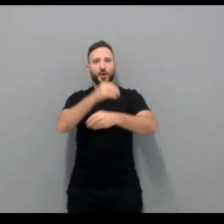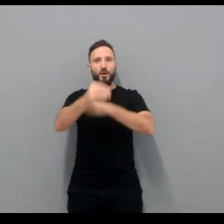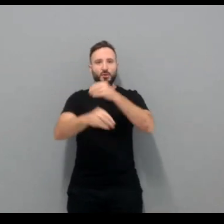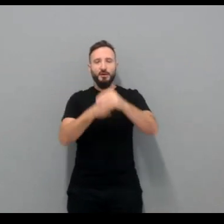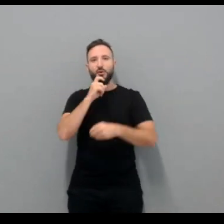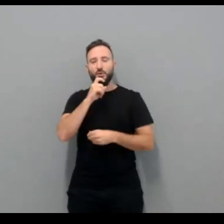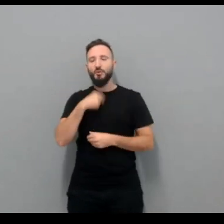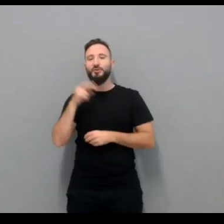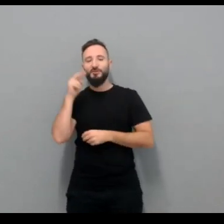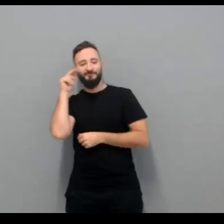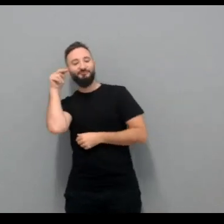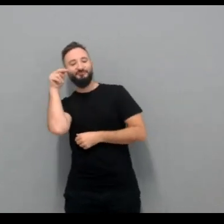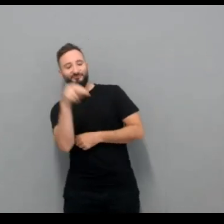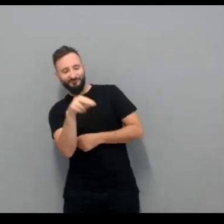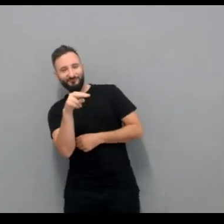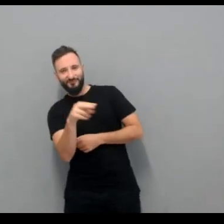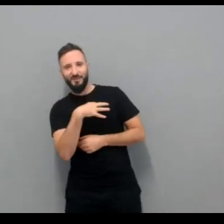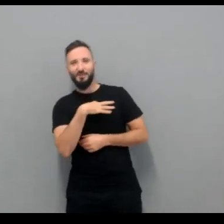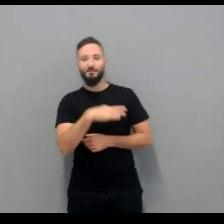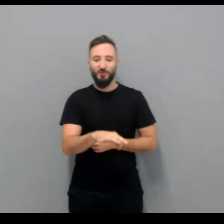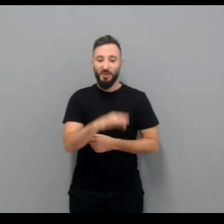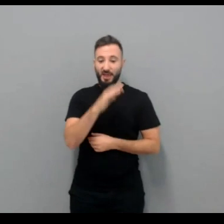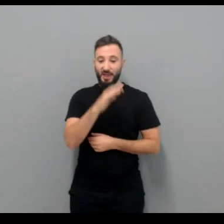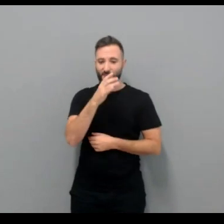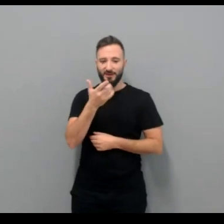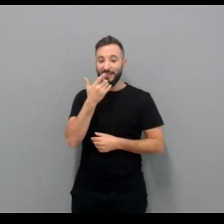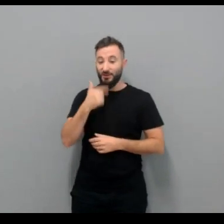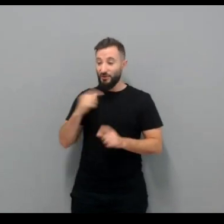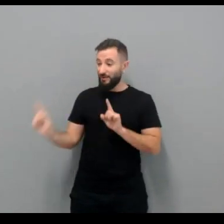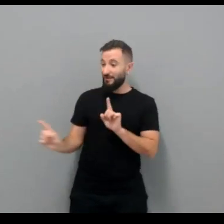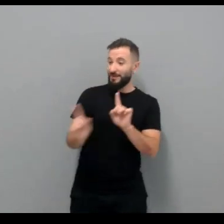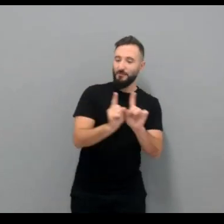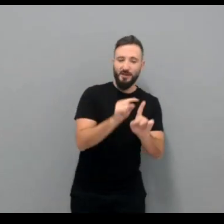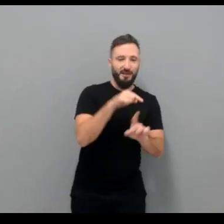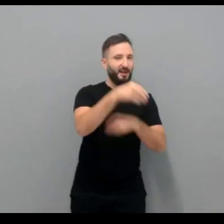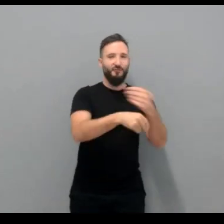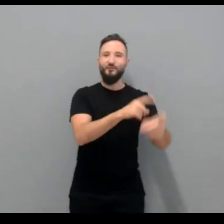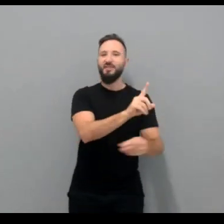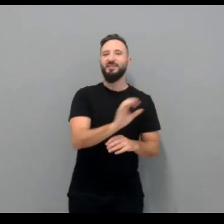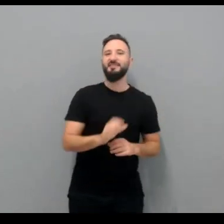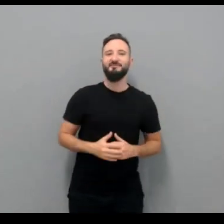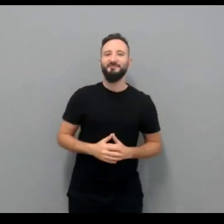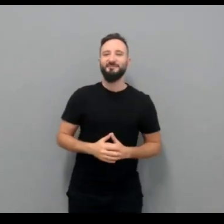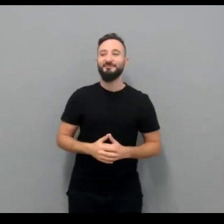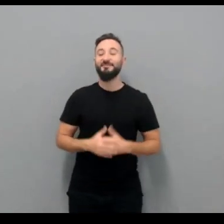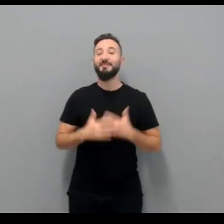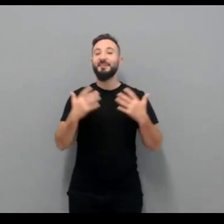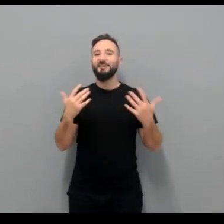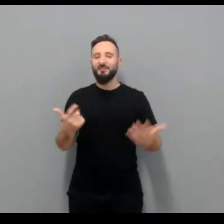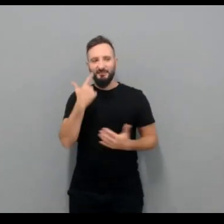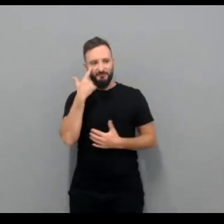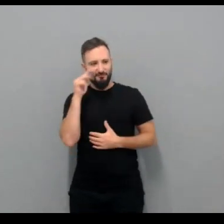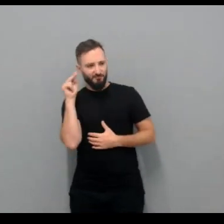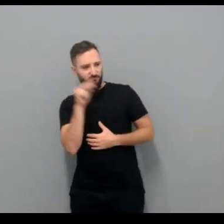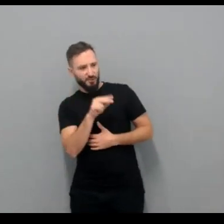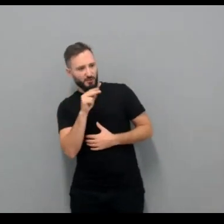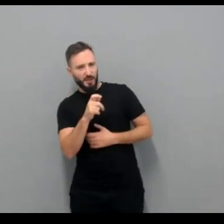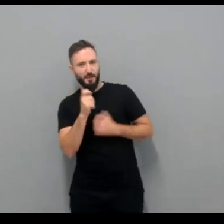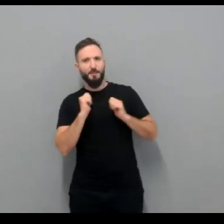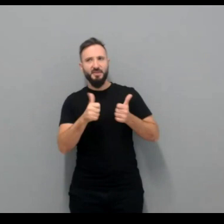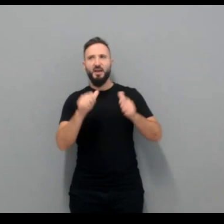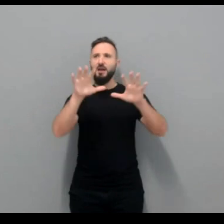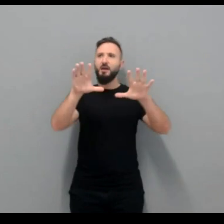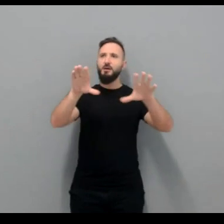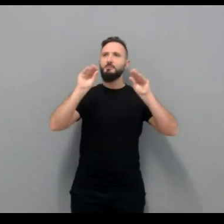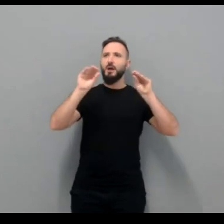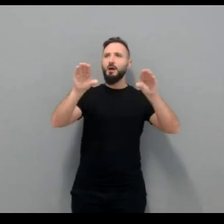verlo, cachitos, porque si no, no hace nada, si entro yo no hace nada. Ves cómo el niño va entendiendo, ¿no?